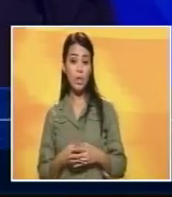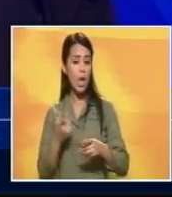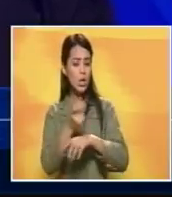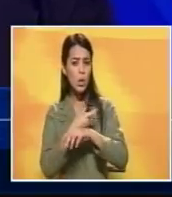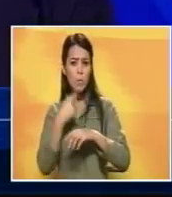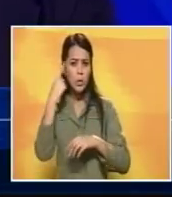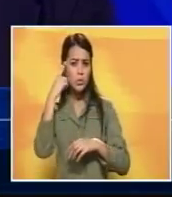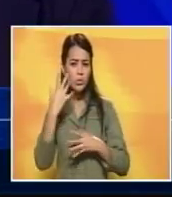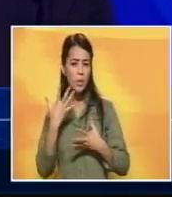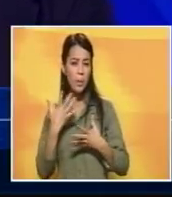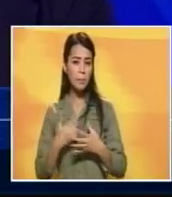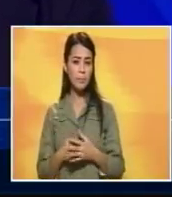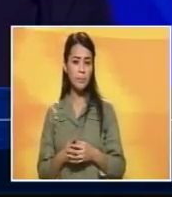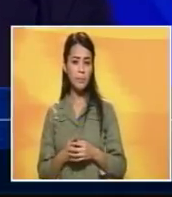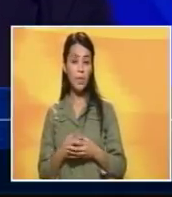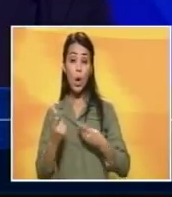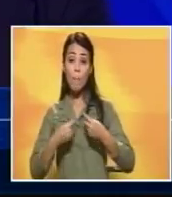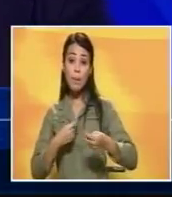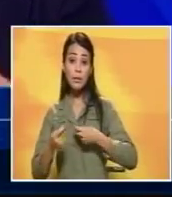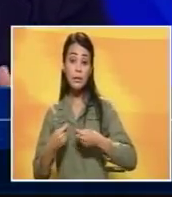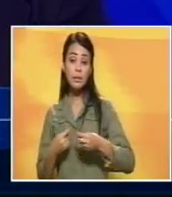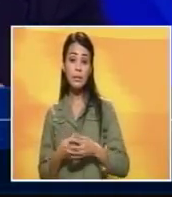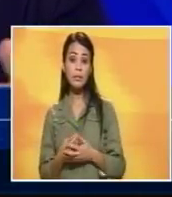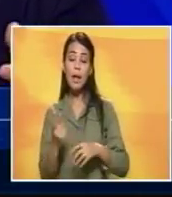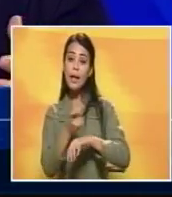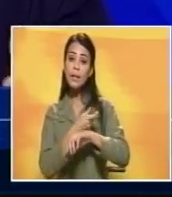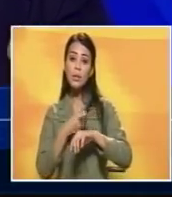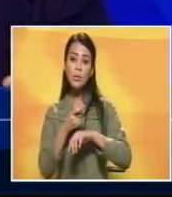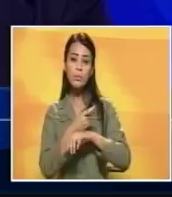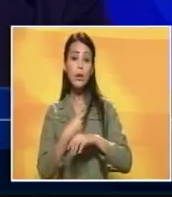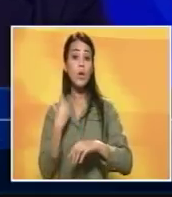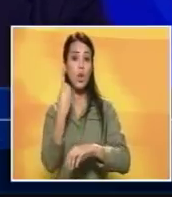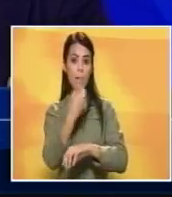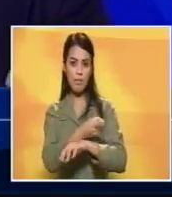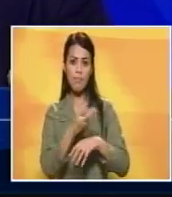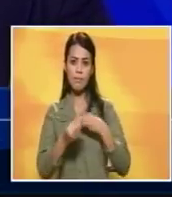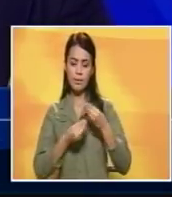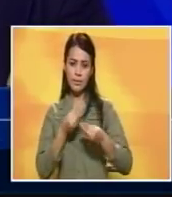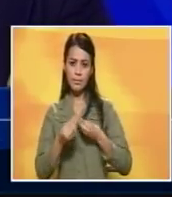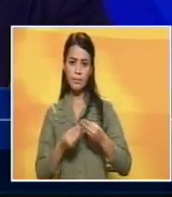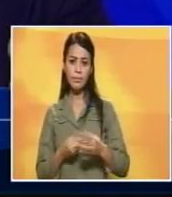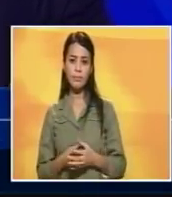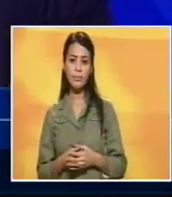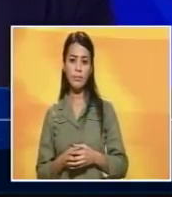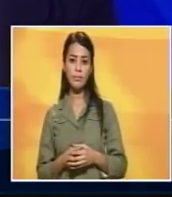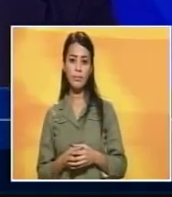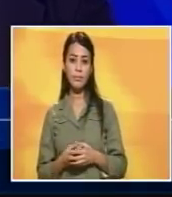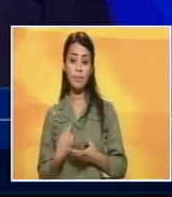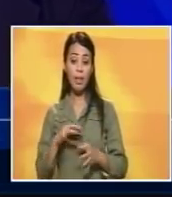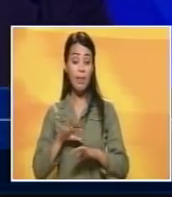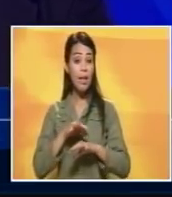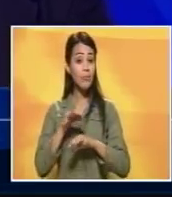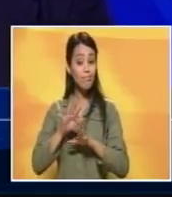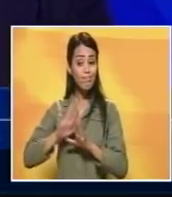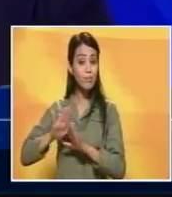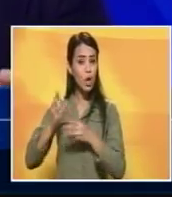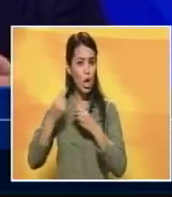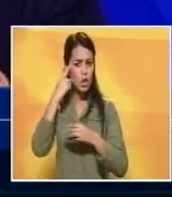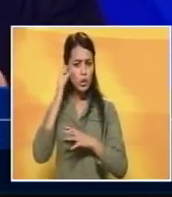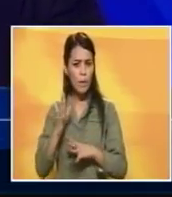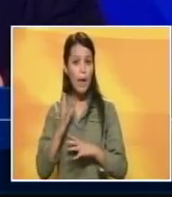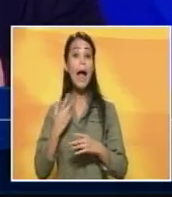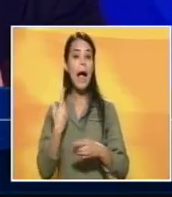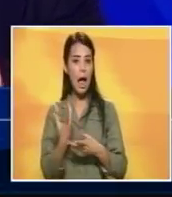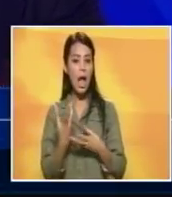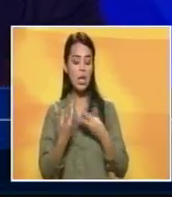ser comerciante. El gobierno lo que debe hacer es dejar de hacer lo que no sabe y